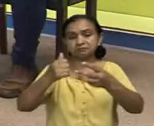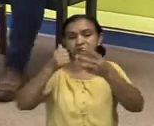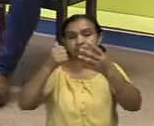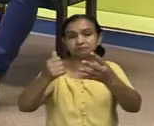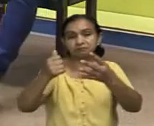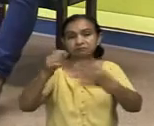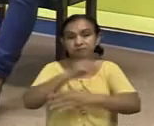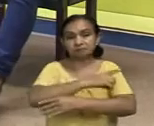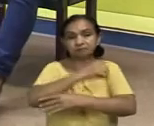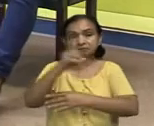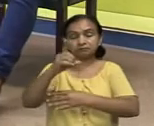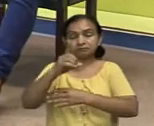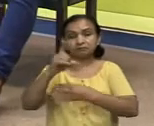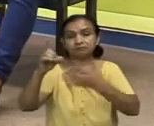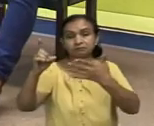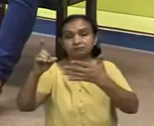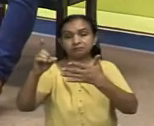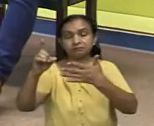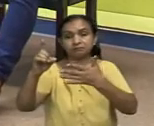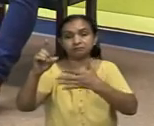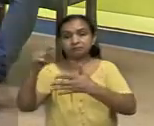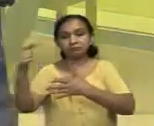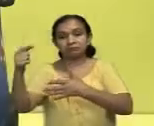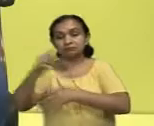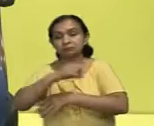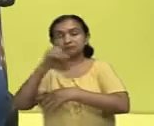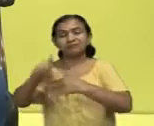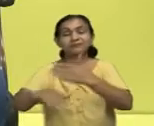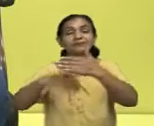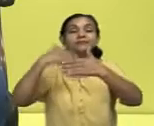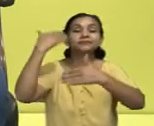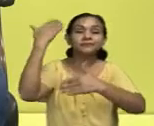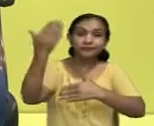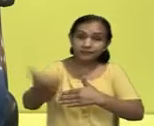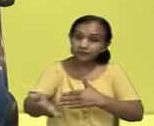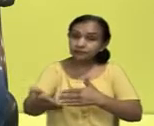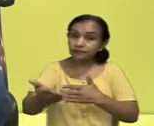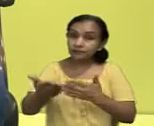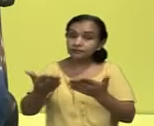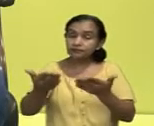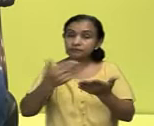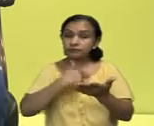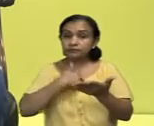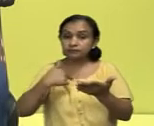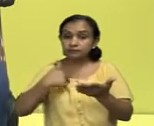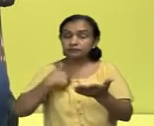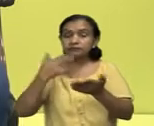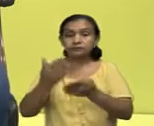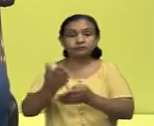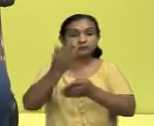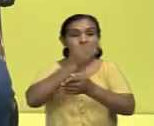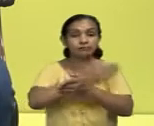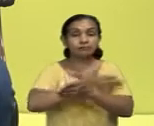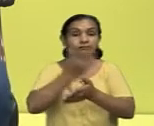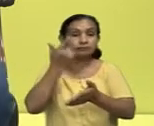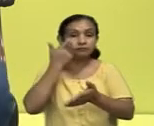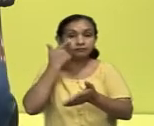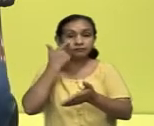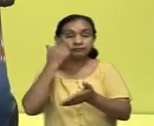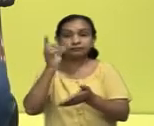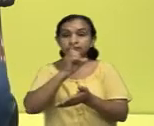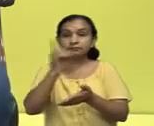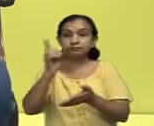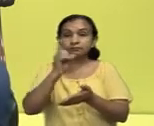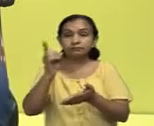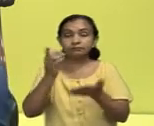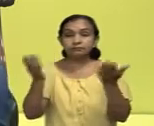signos entre 5 y 7 días después de que lo... Por eso nosotros hacemos un nexo epidemiológico para ver dónde está el contagio.